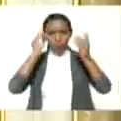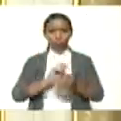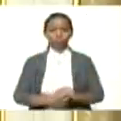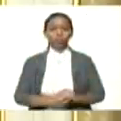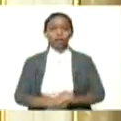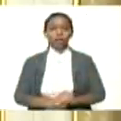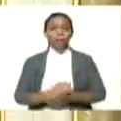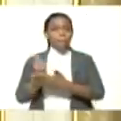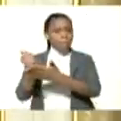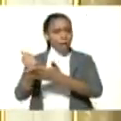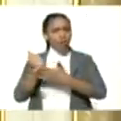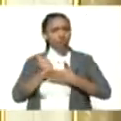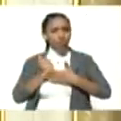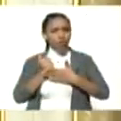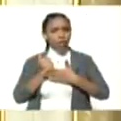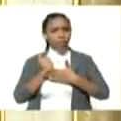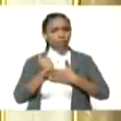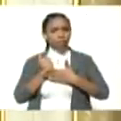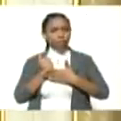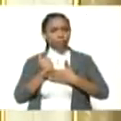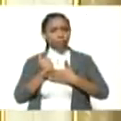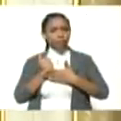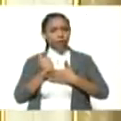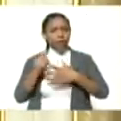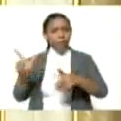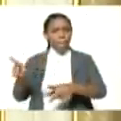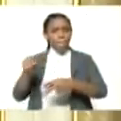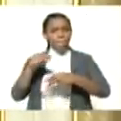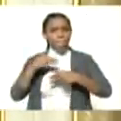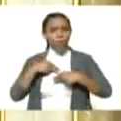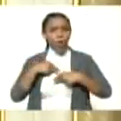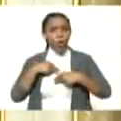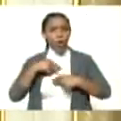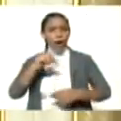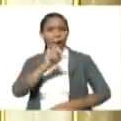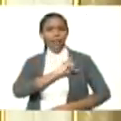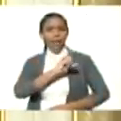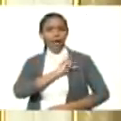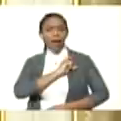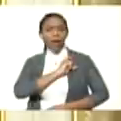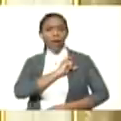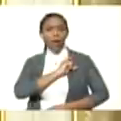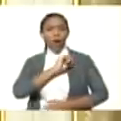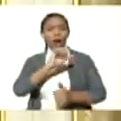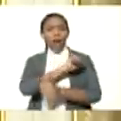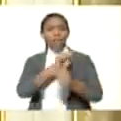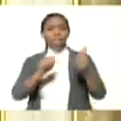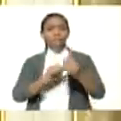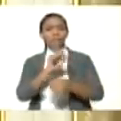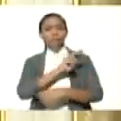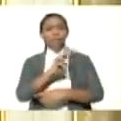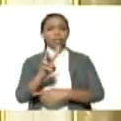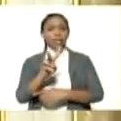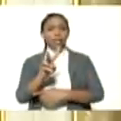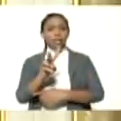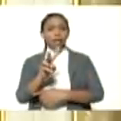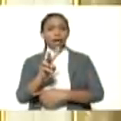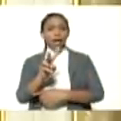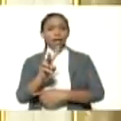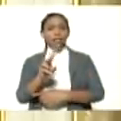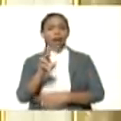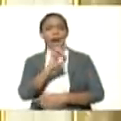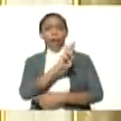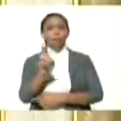me ayudes y asumas desde enero la vicepresidencia ejecutiva de